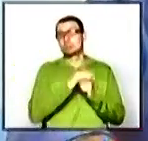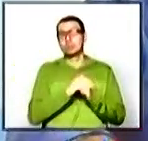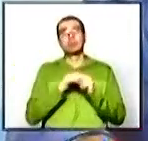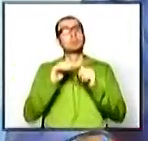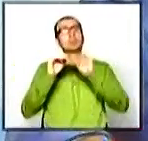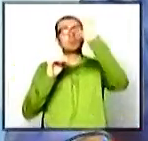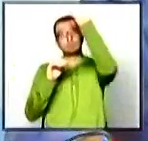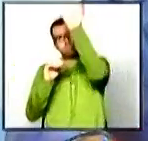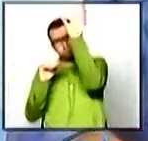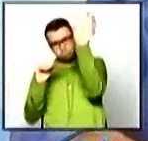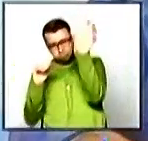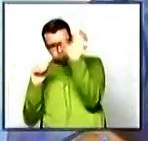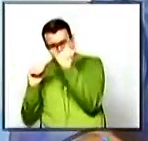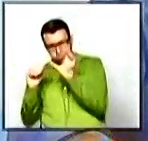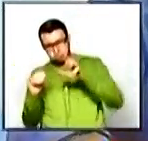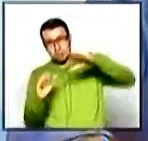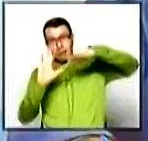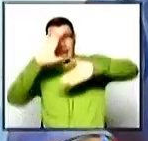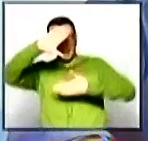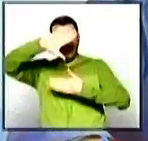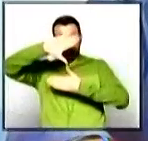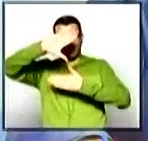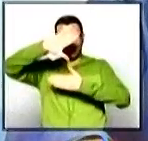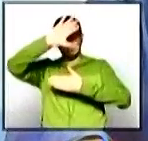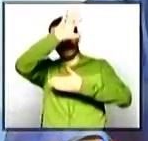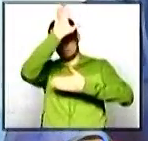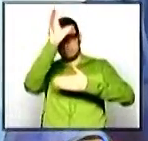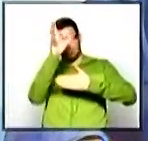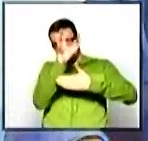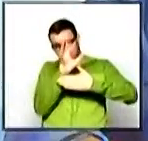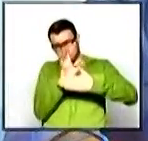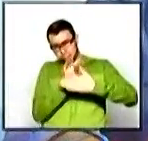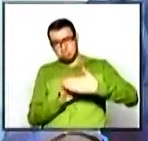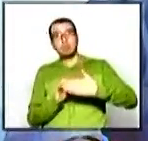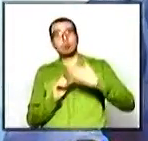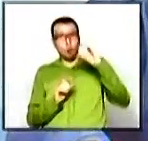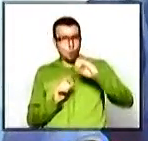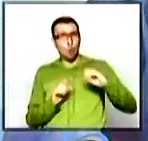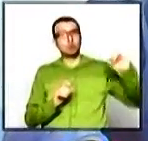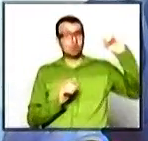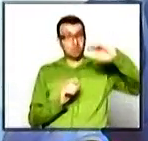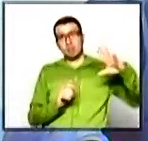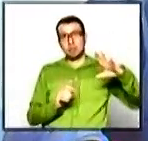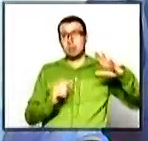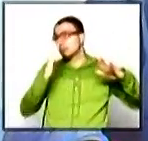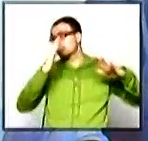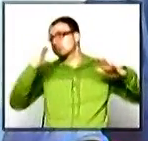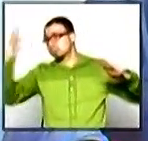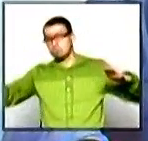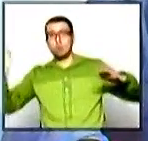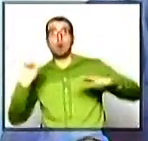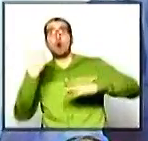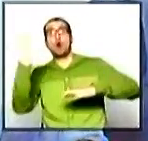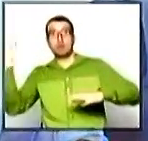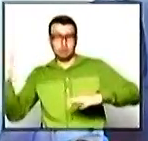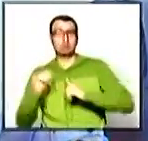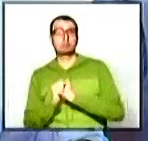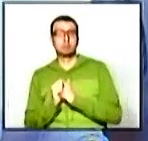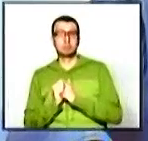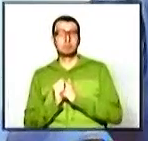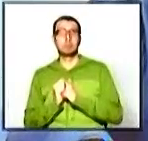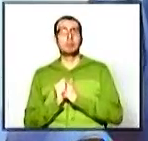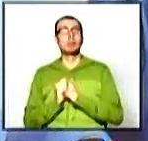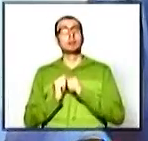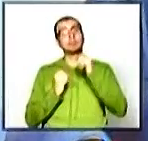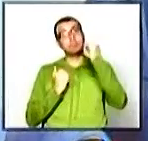Todo esto desde arriba hasta abajo es occidente. Realmente lo grande de la medicina, donde está la gente vieja